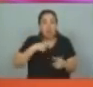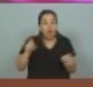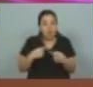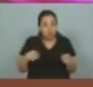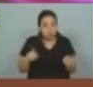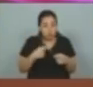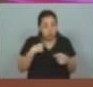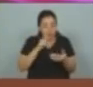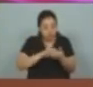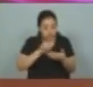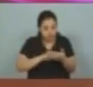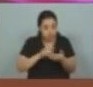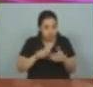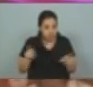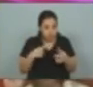acá adentro.